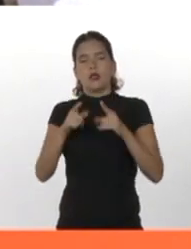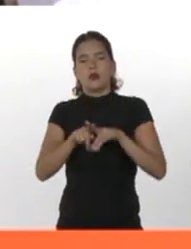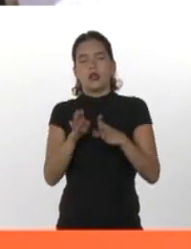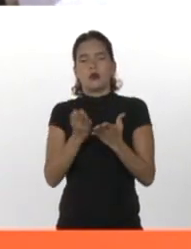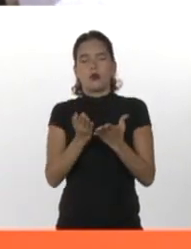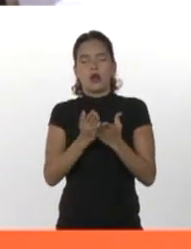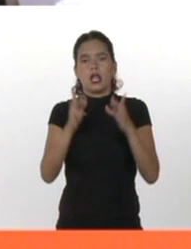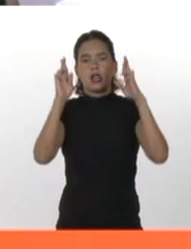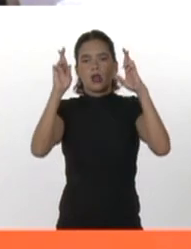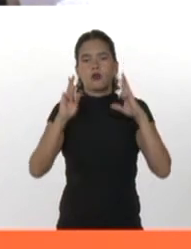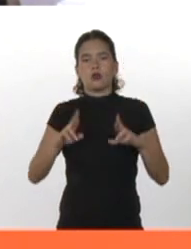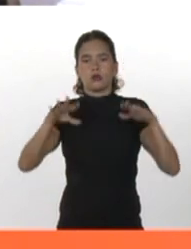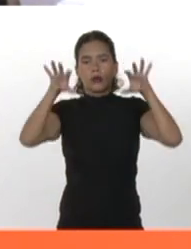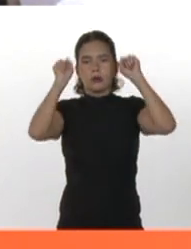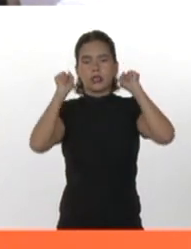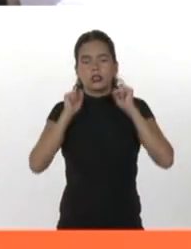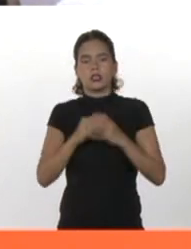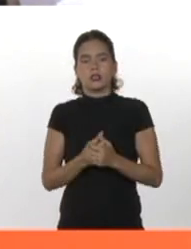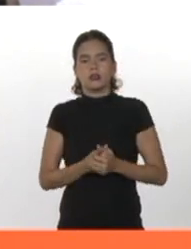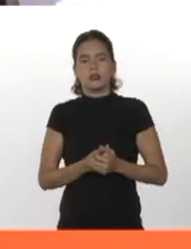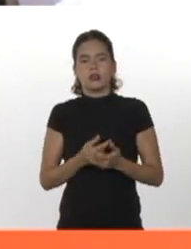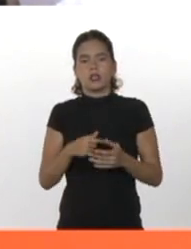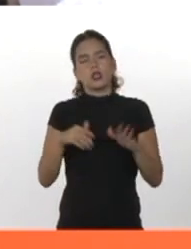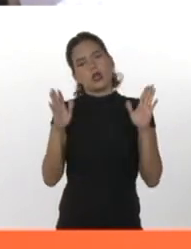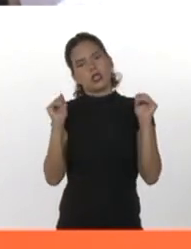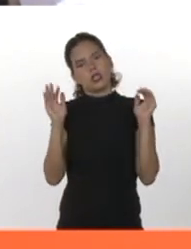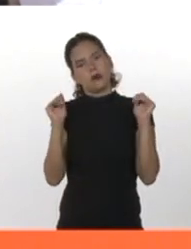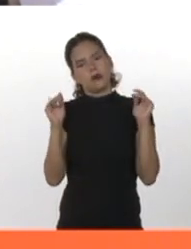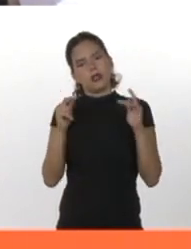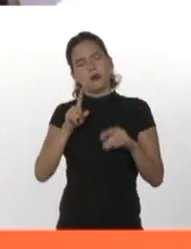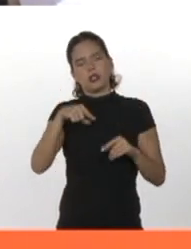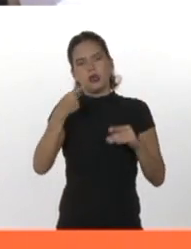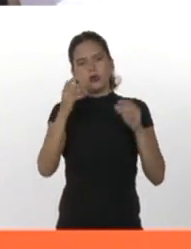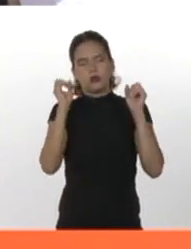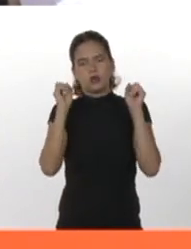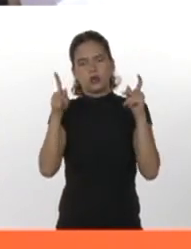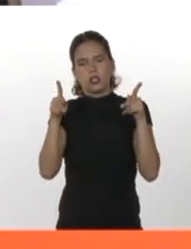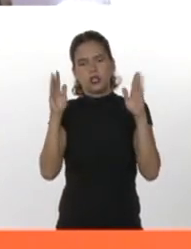Escuela en la sección de recursos para el aprendizaje. Nos despedimos